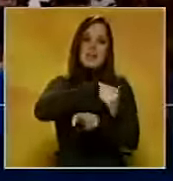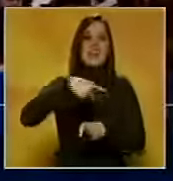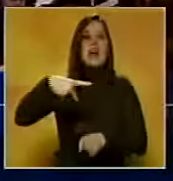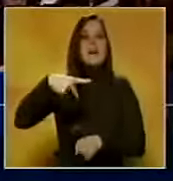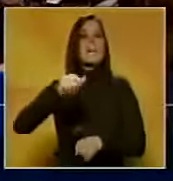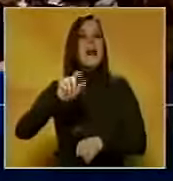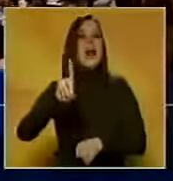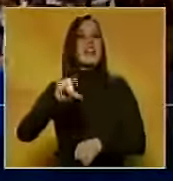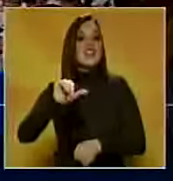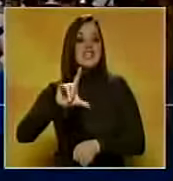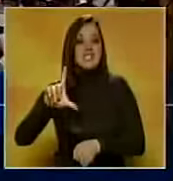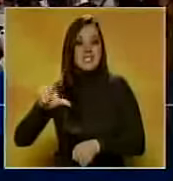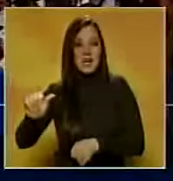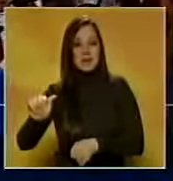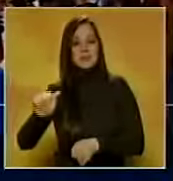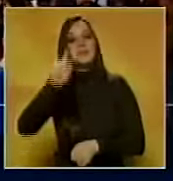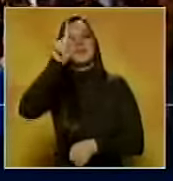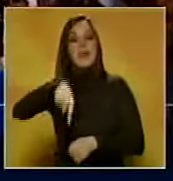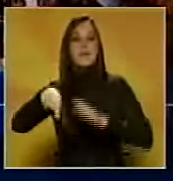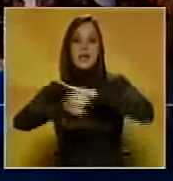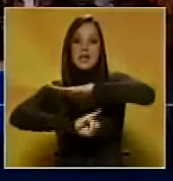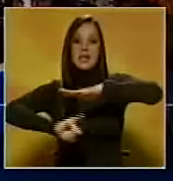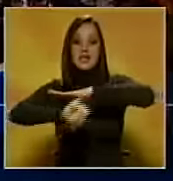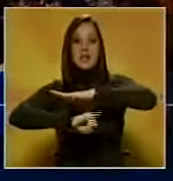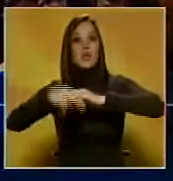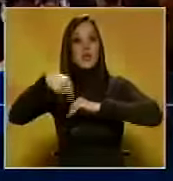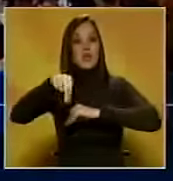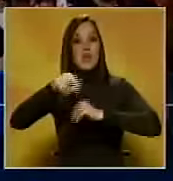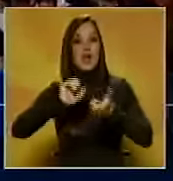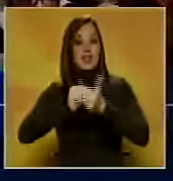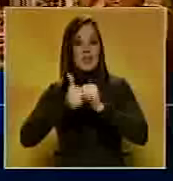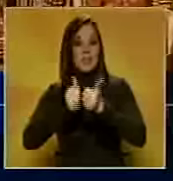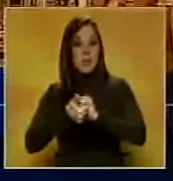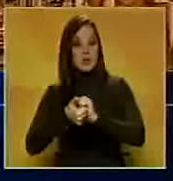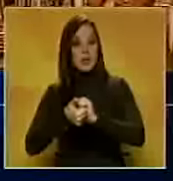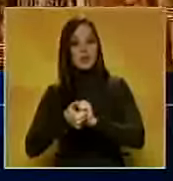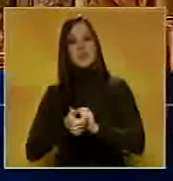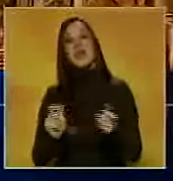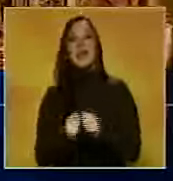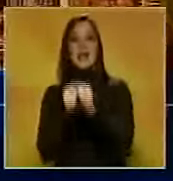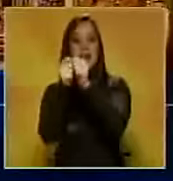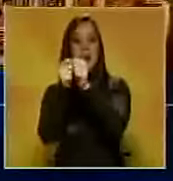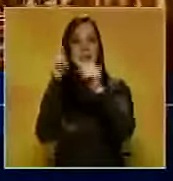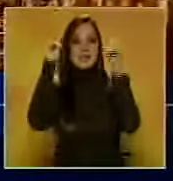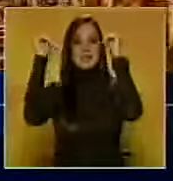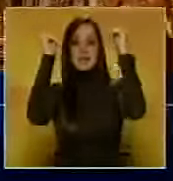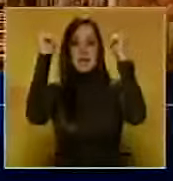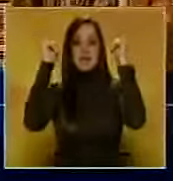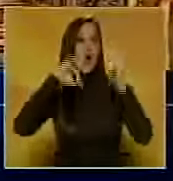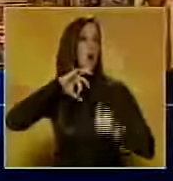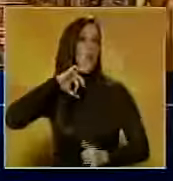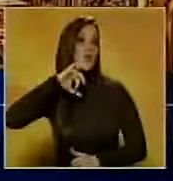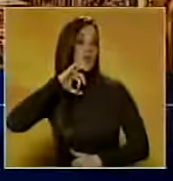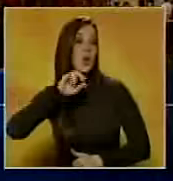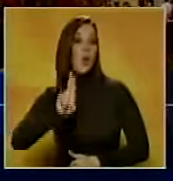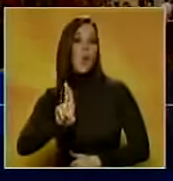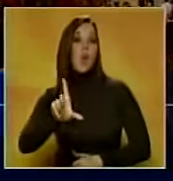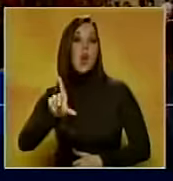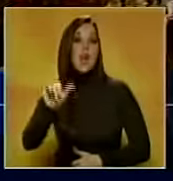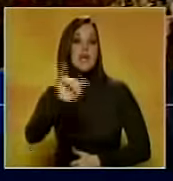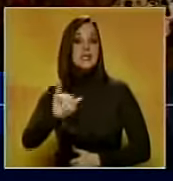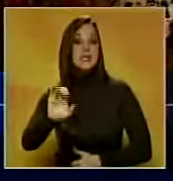cruzando por el Instituto Regional de Deportes hasta llegar de nuevo a su aposento. La misa fue celebrada por Monseñor Ulises Antonio